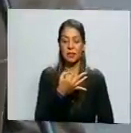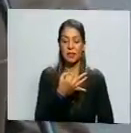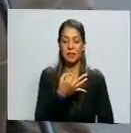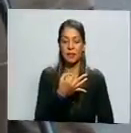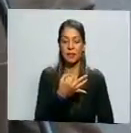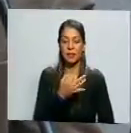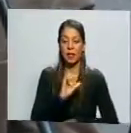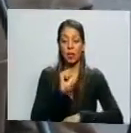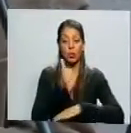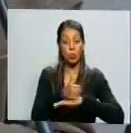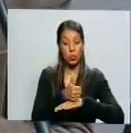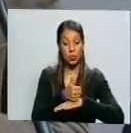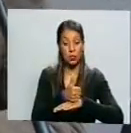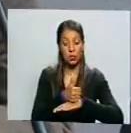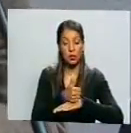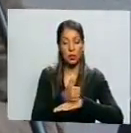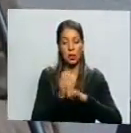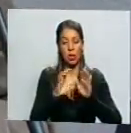Junta Directiva,